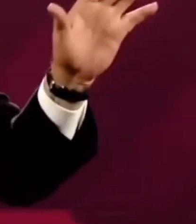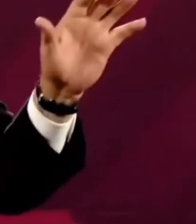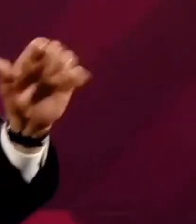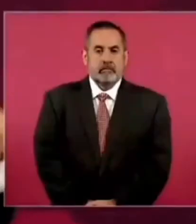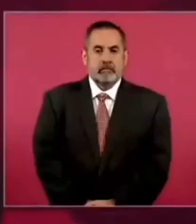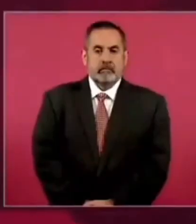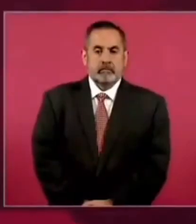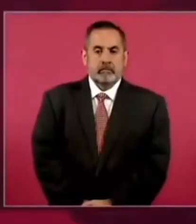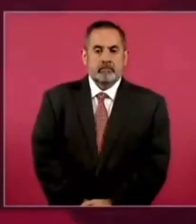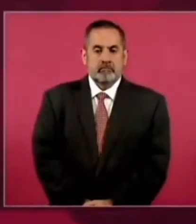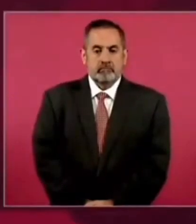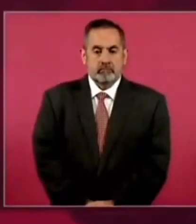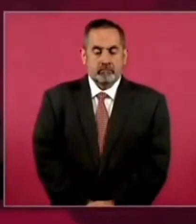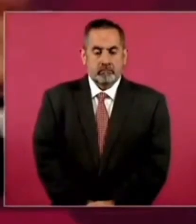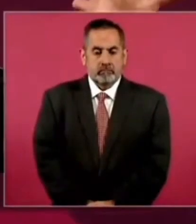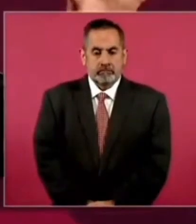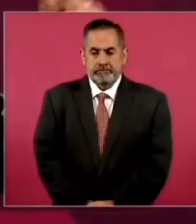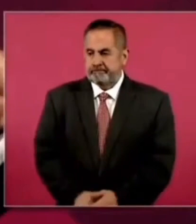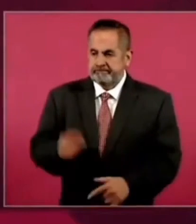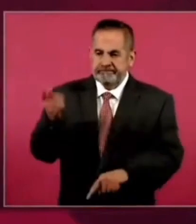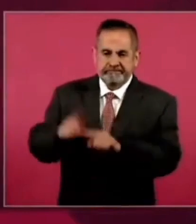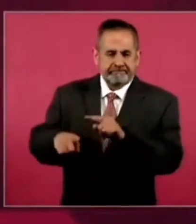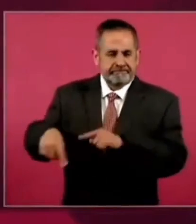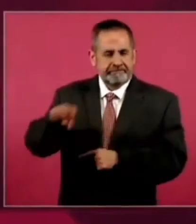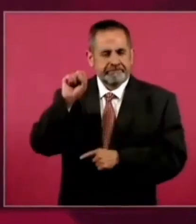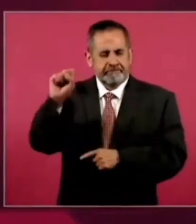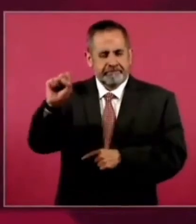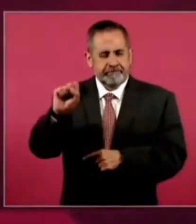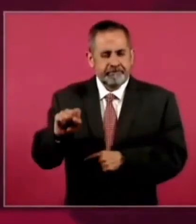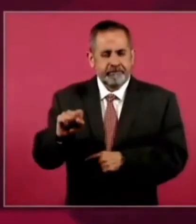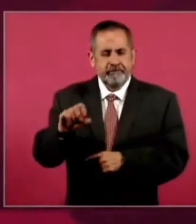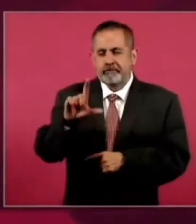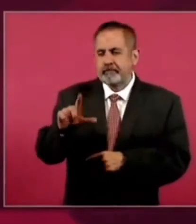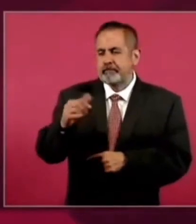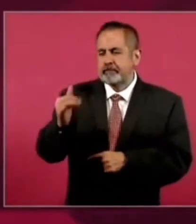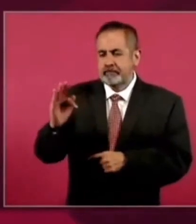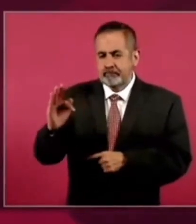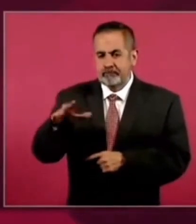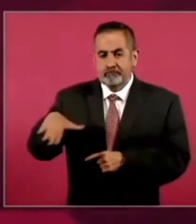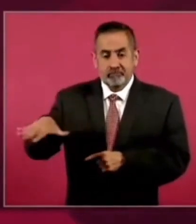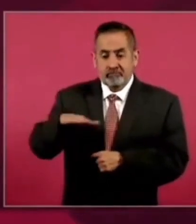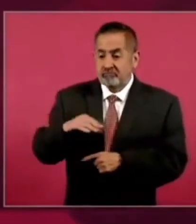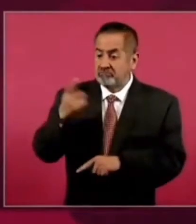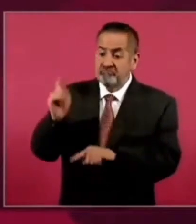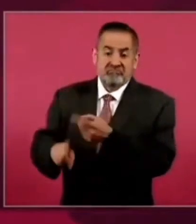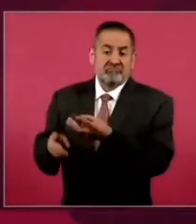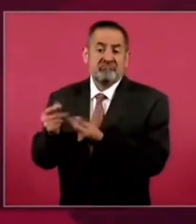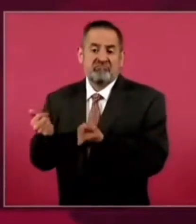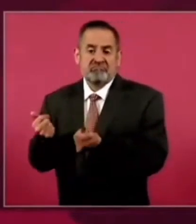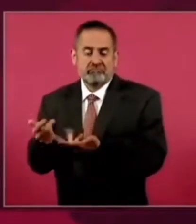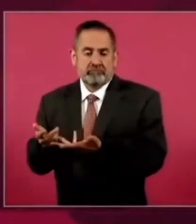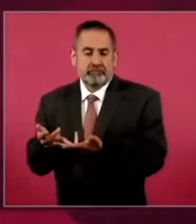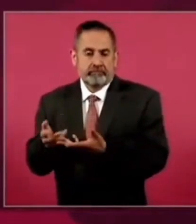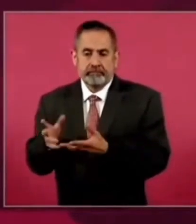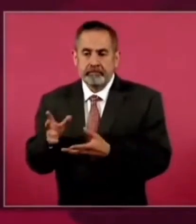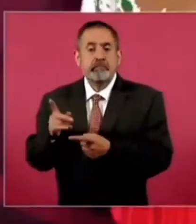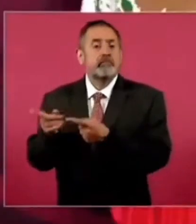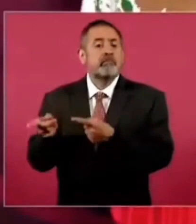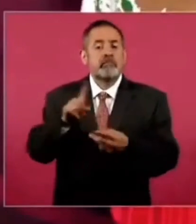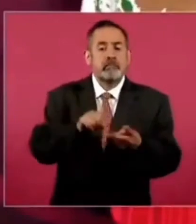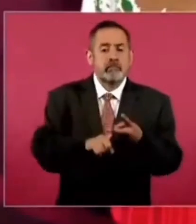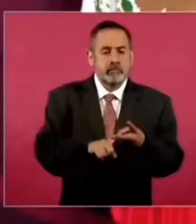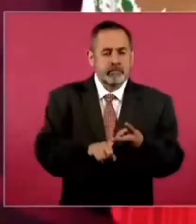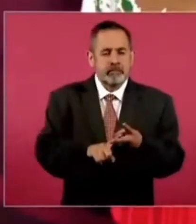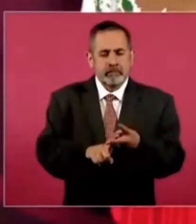acabaron, lo destruyeron, porque sí quedó la CENTE, que también hay